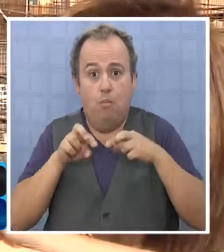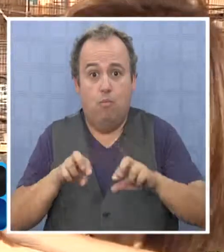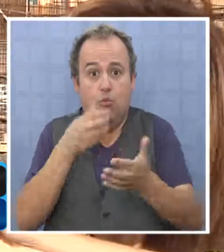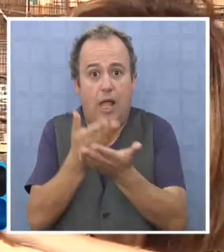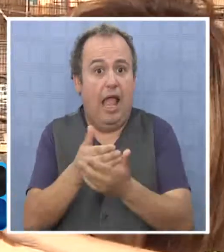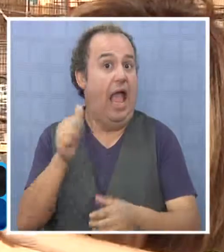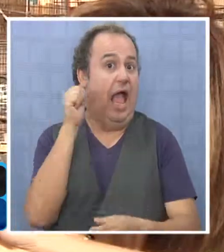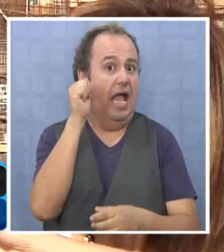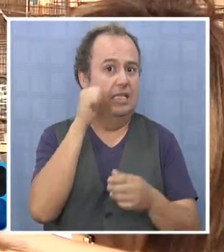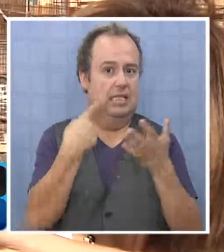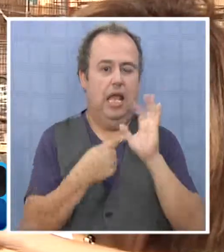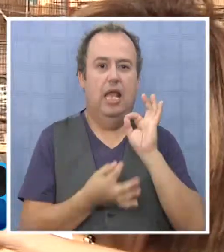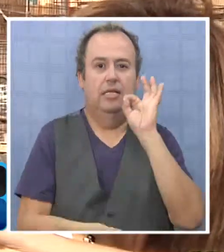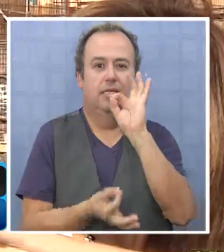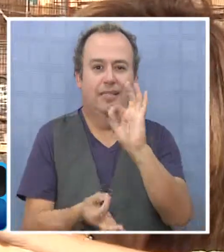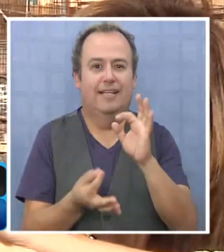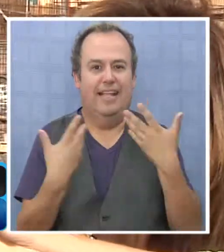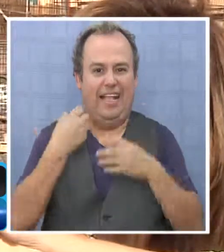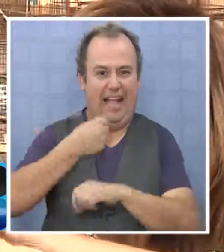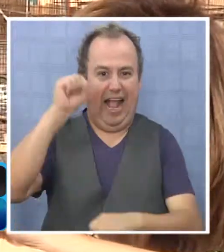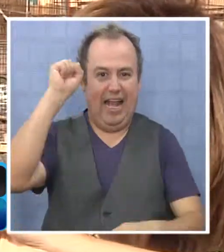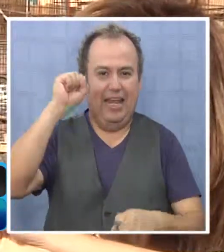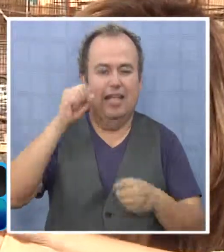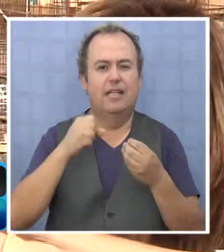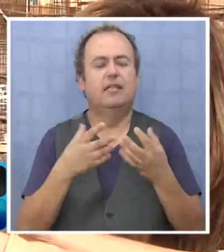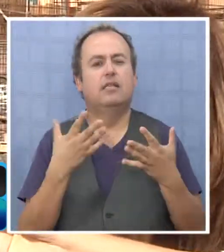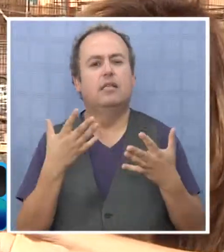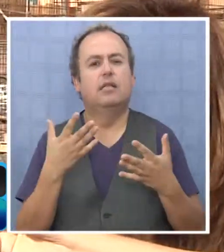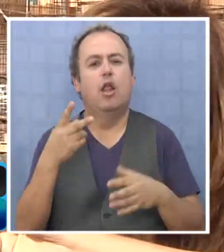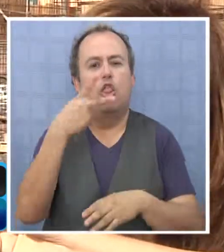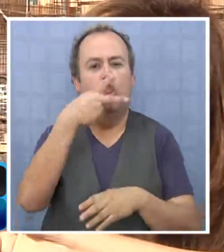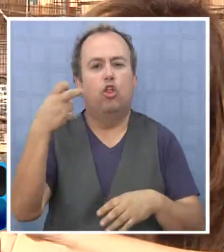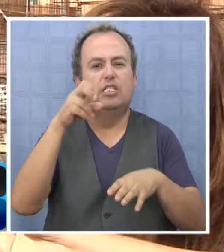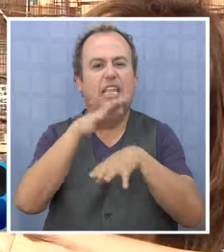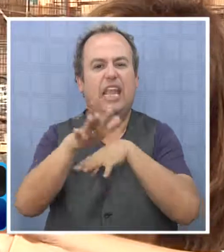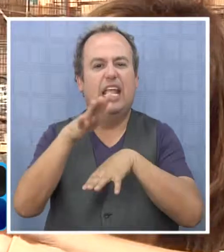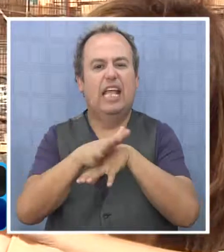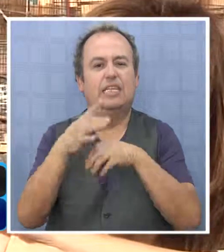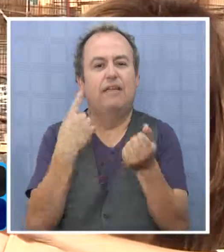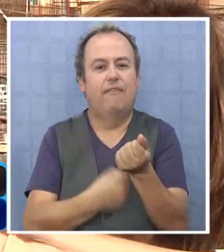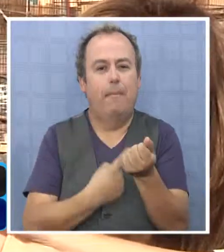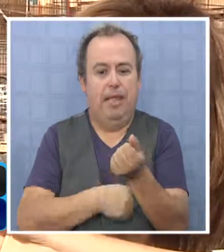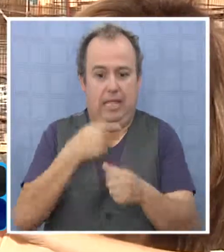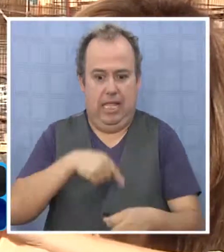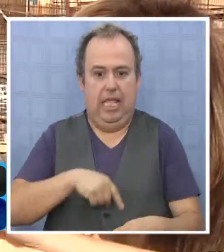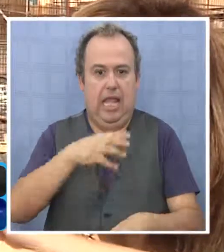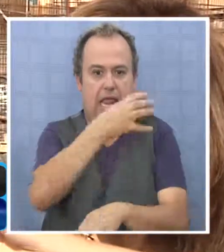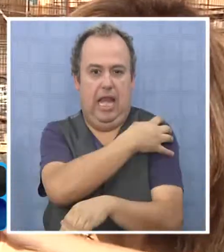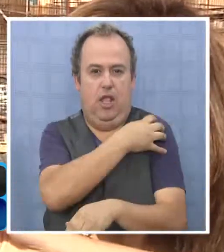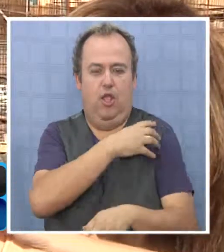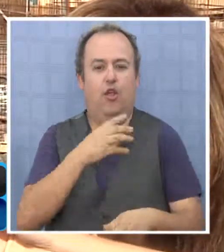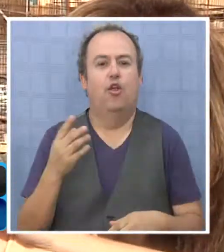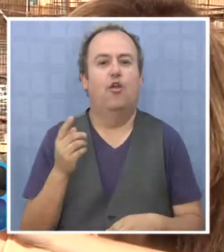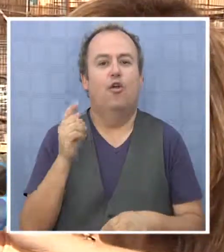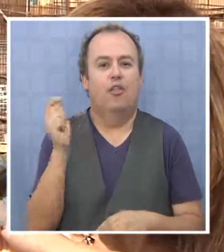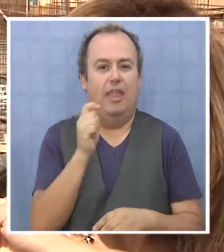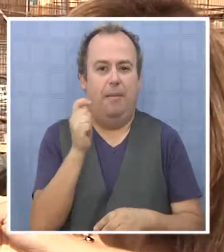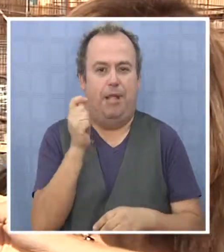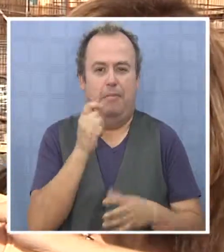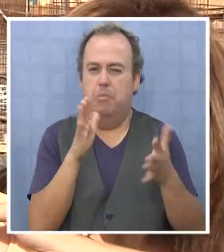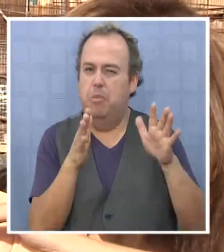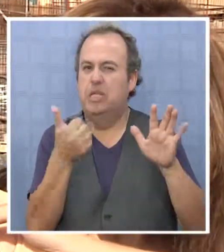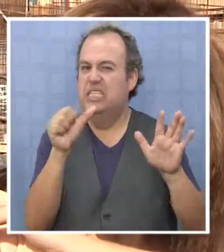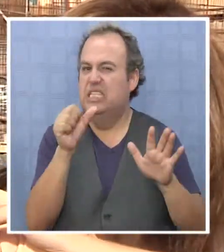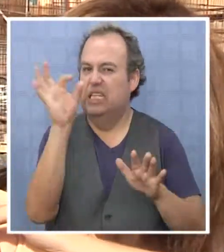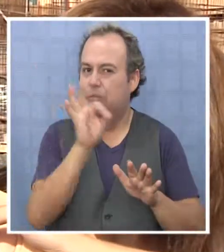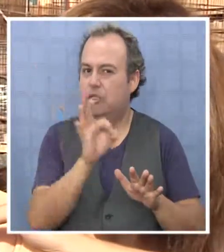que se dieron a conocer ayer los resultados estamos beneficiando a 215 familias en la región de tarapacá eso